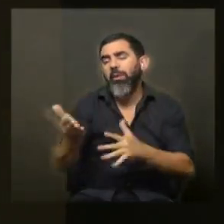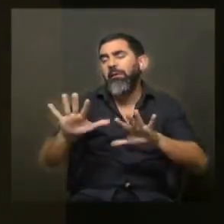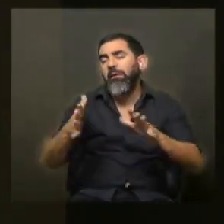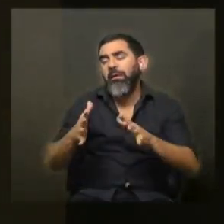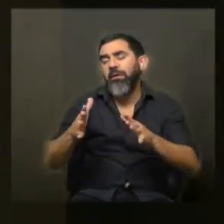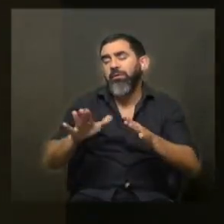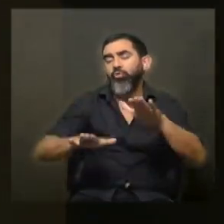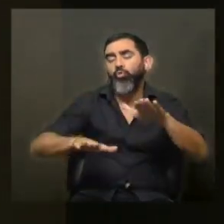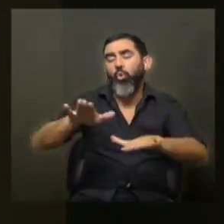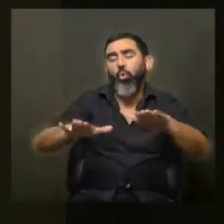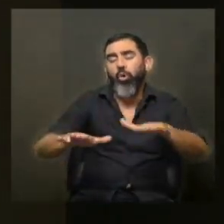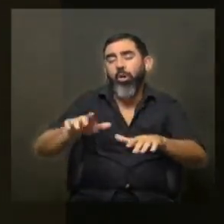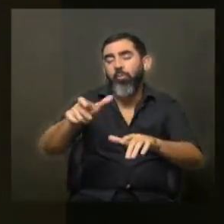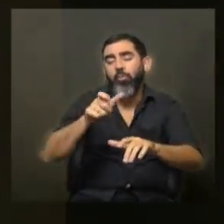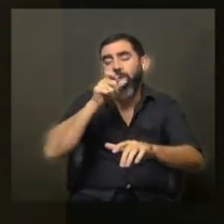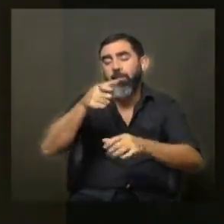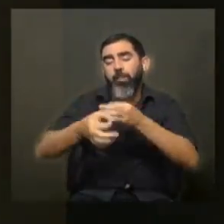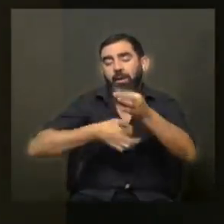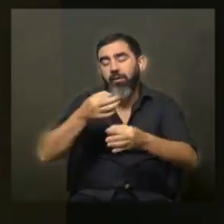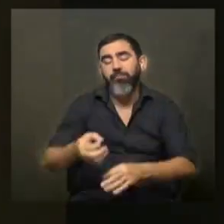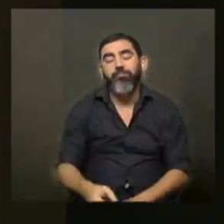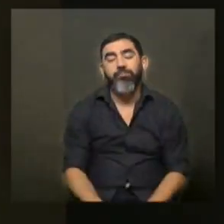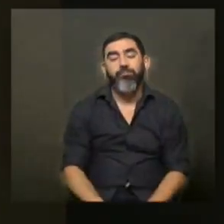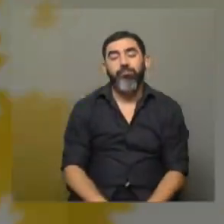el sonambulismo para definirlo como trastorno. Y esto es lo que nos dijo.